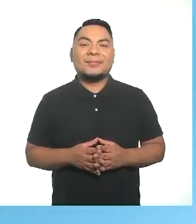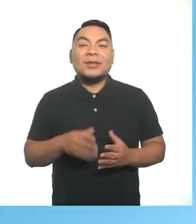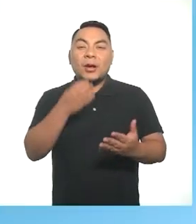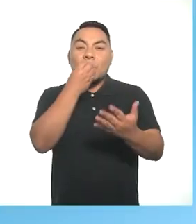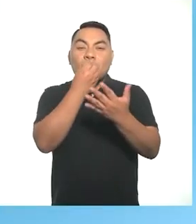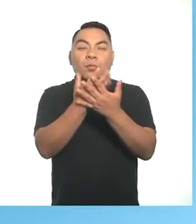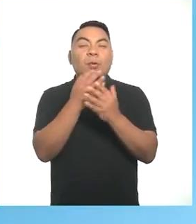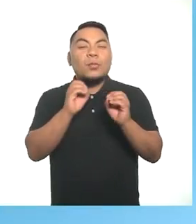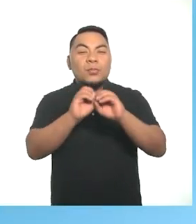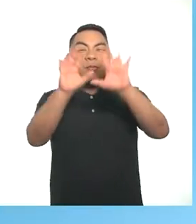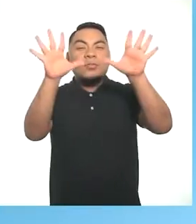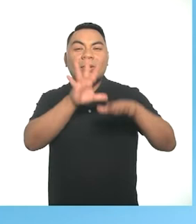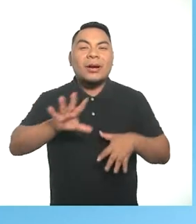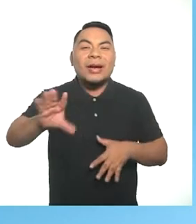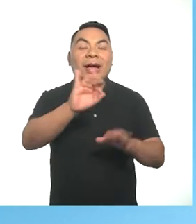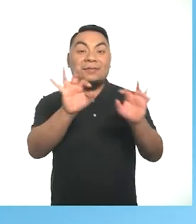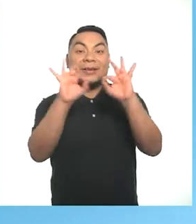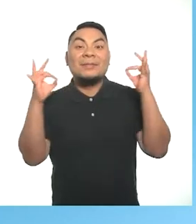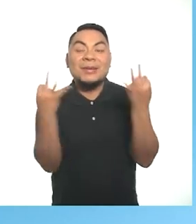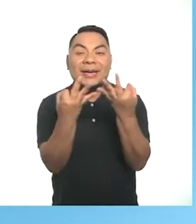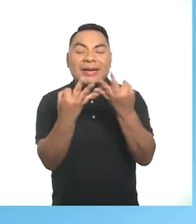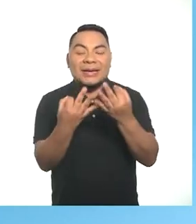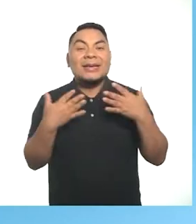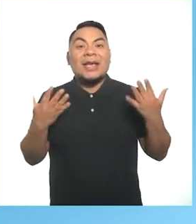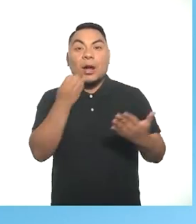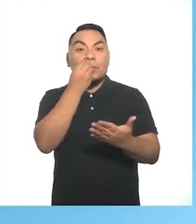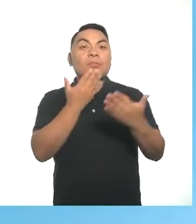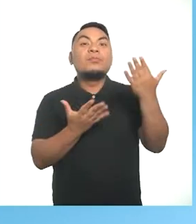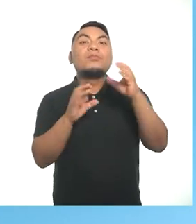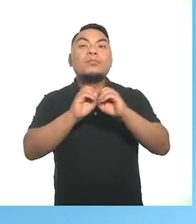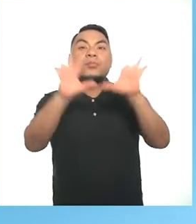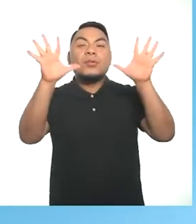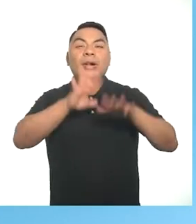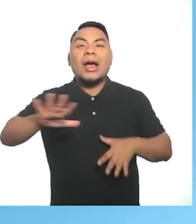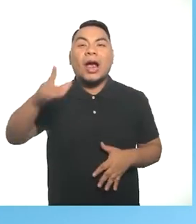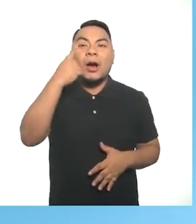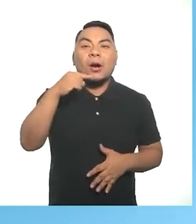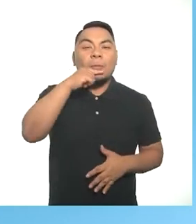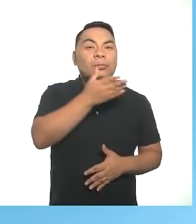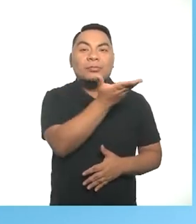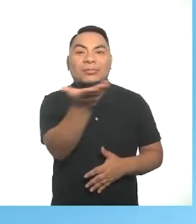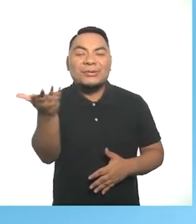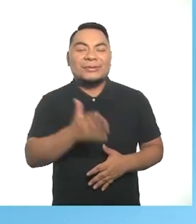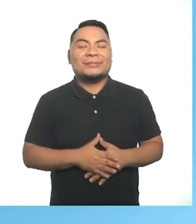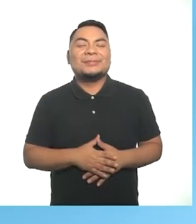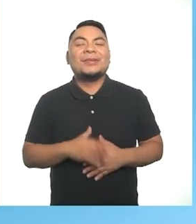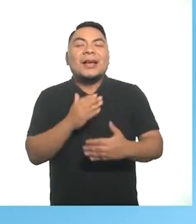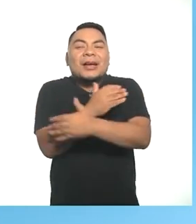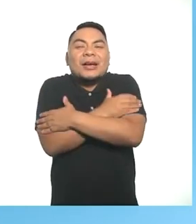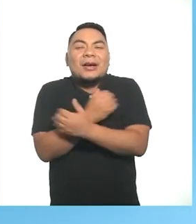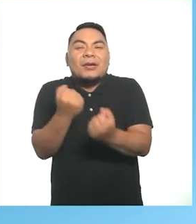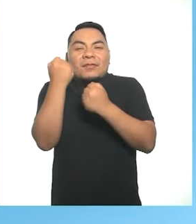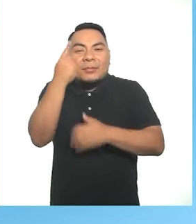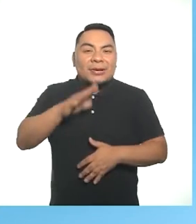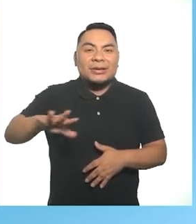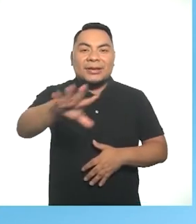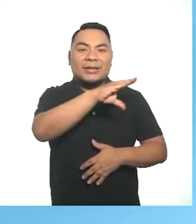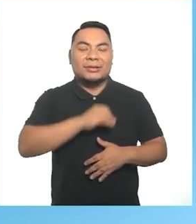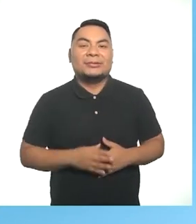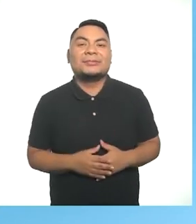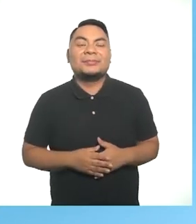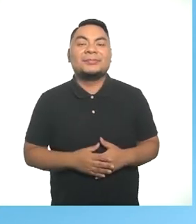aprender. Muy buenos días, familias. Muy buenos días, chicas y chicos. Alimpuncha